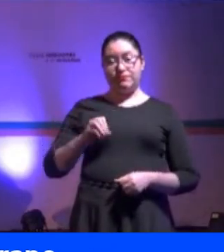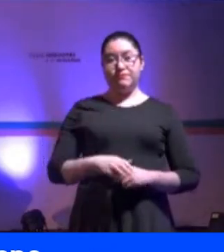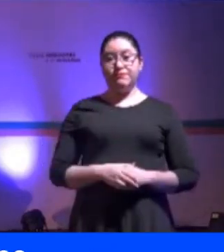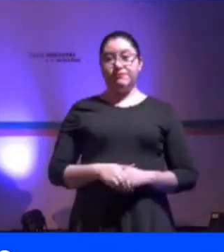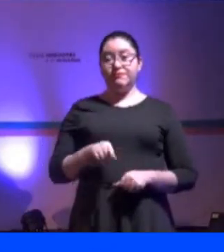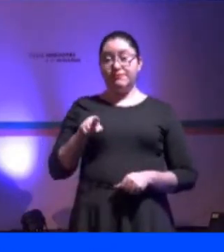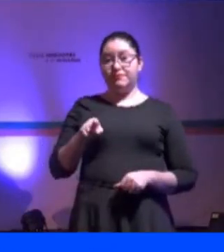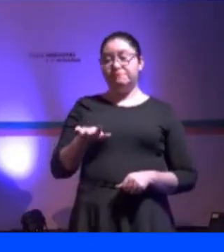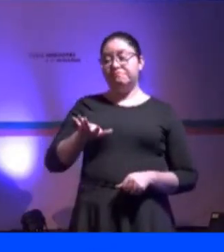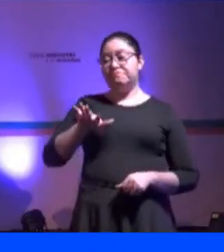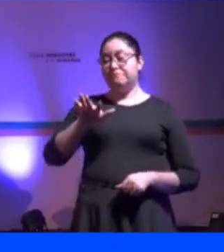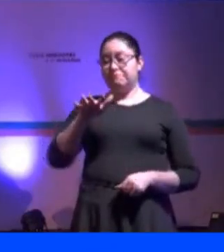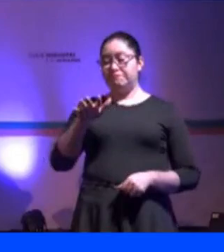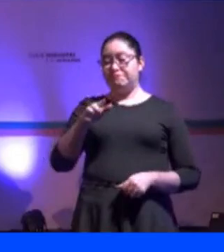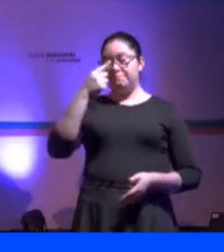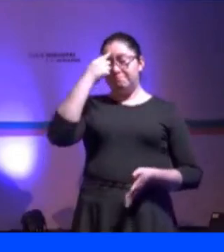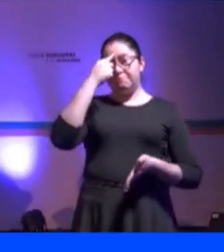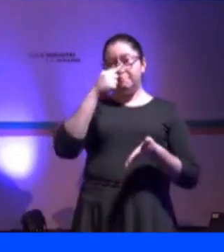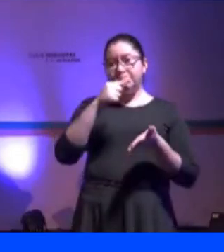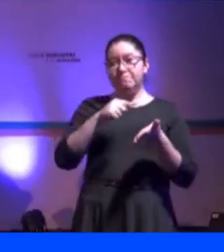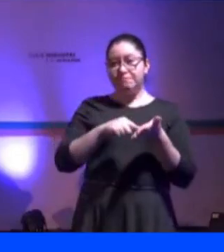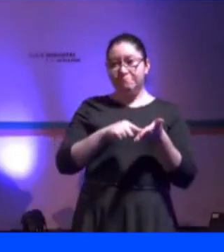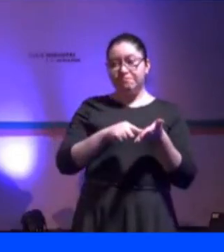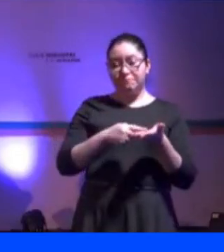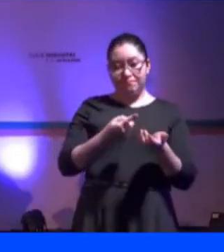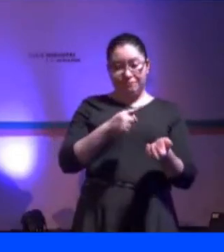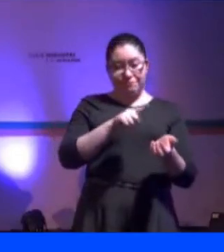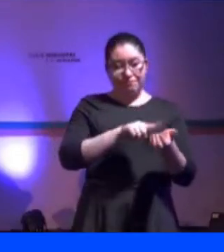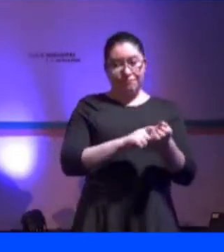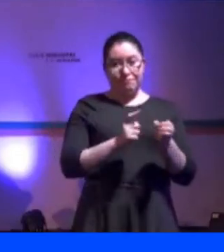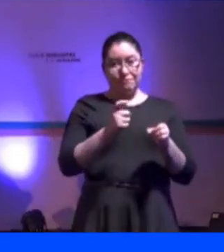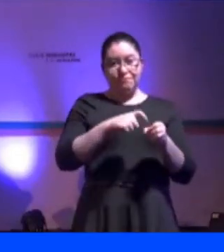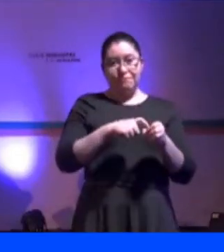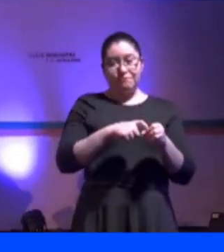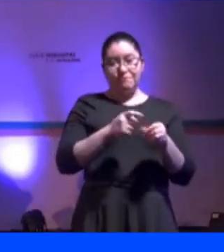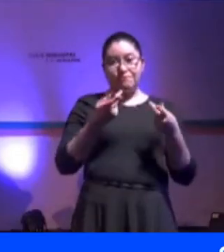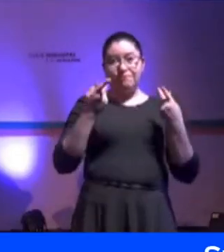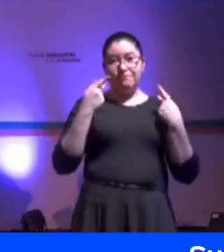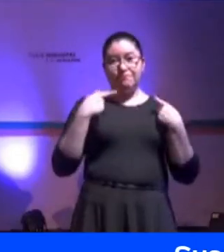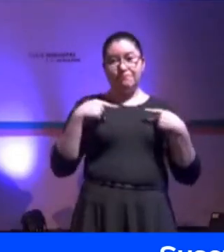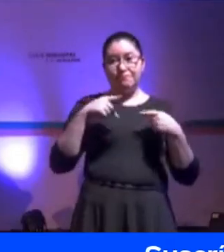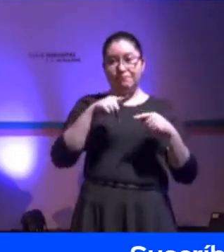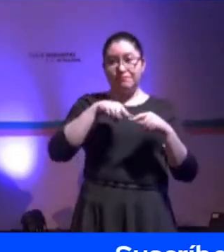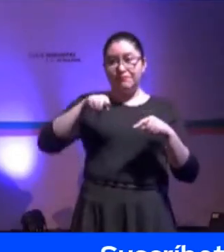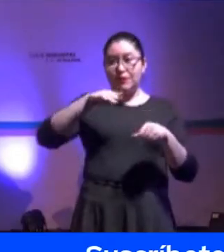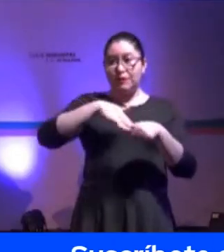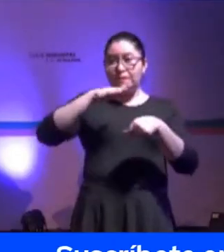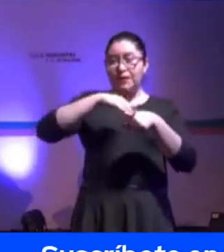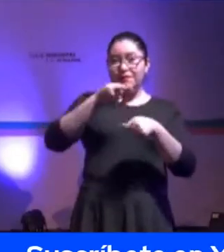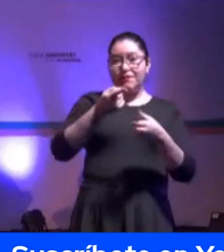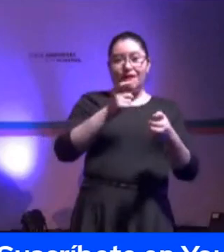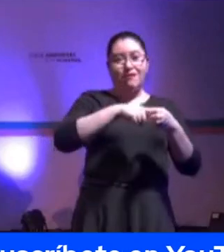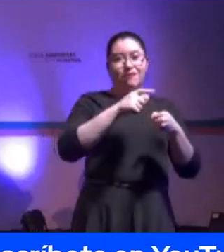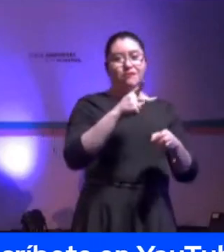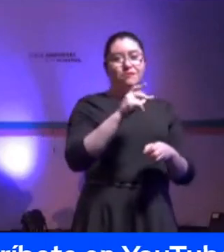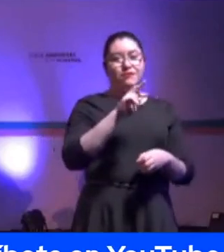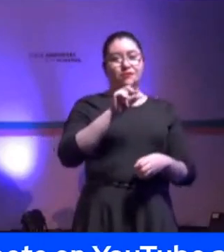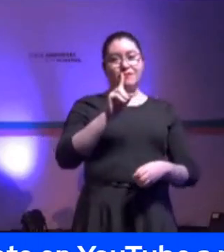que más o menos... Yo creo que hay más militantes, gente en este podio que militantes del PRD.